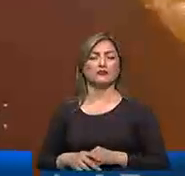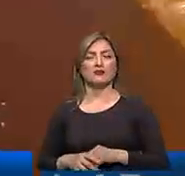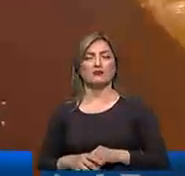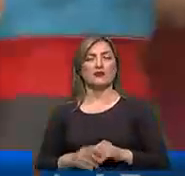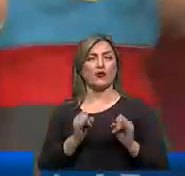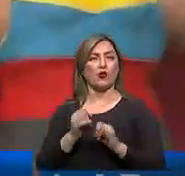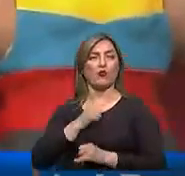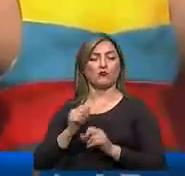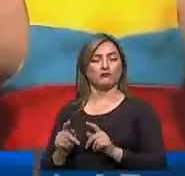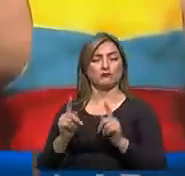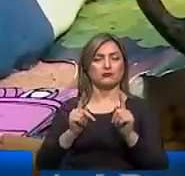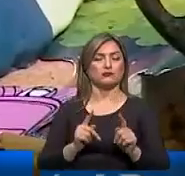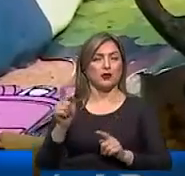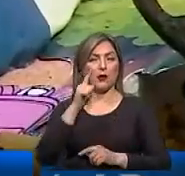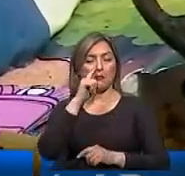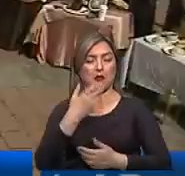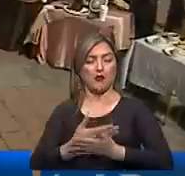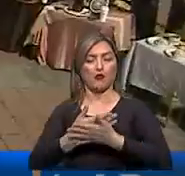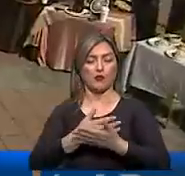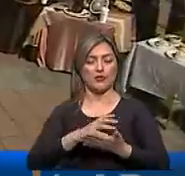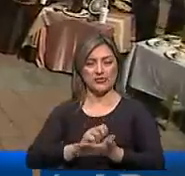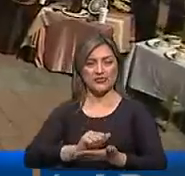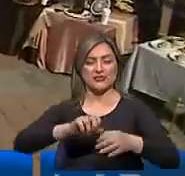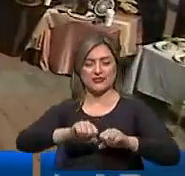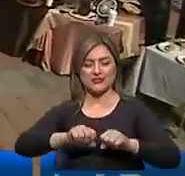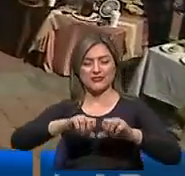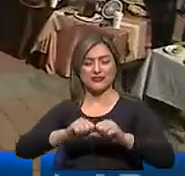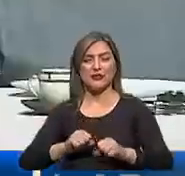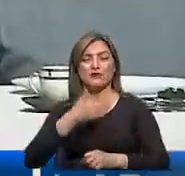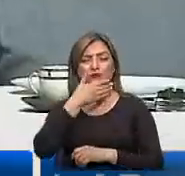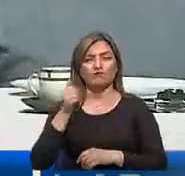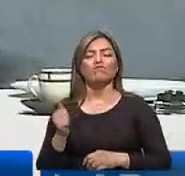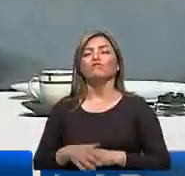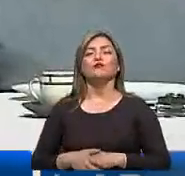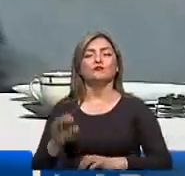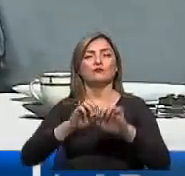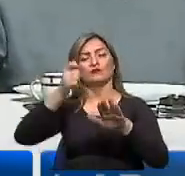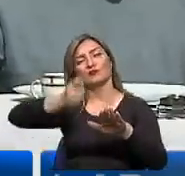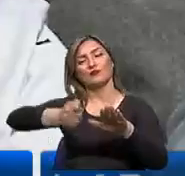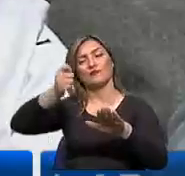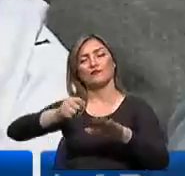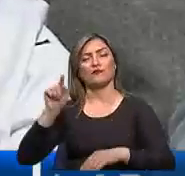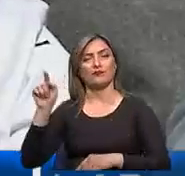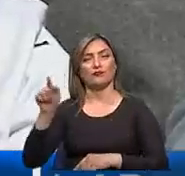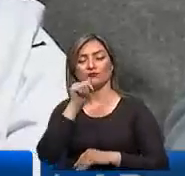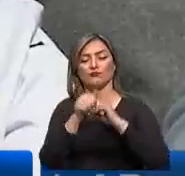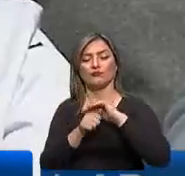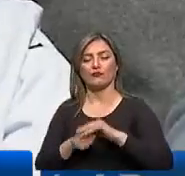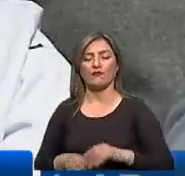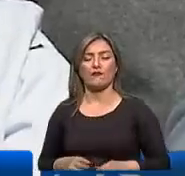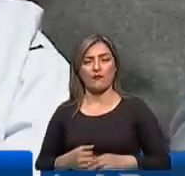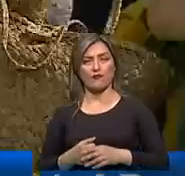Cada uno preparó la mejor versión de su guagua de pan. La calificación de la chef Cintia Peñafiel, más conocida como Titi, mantuvo en vilo a